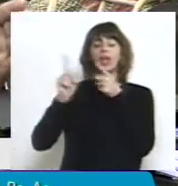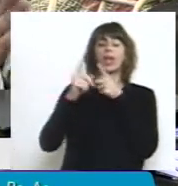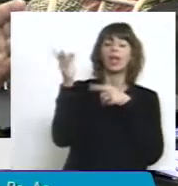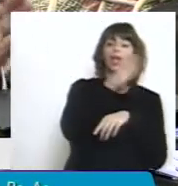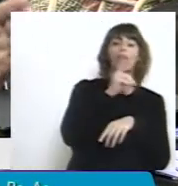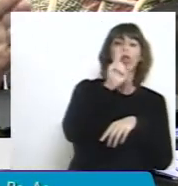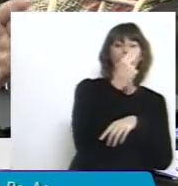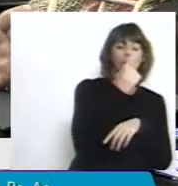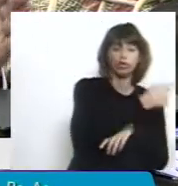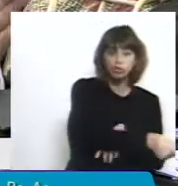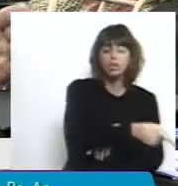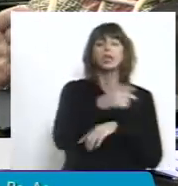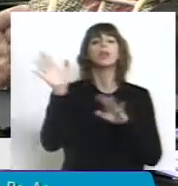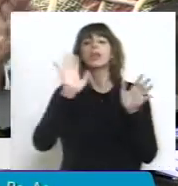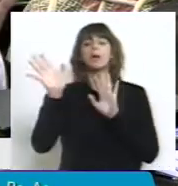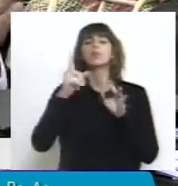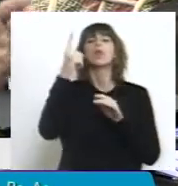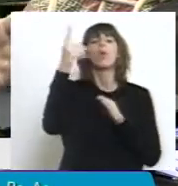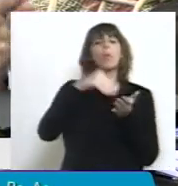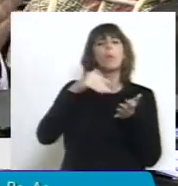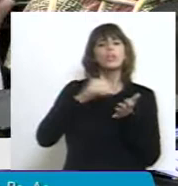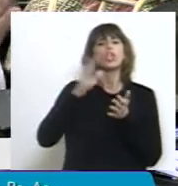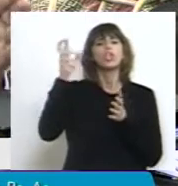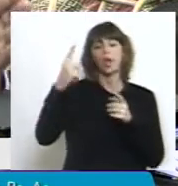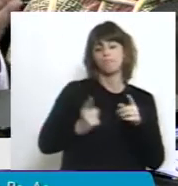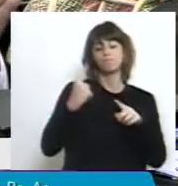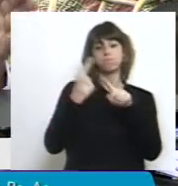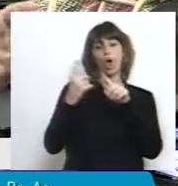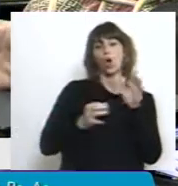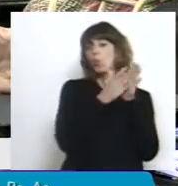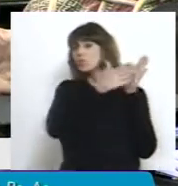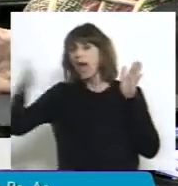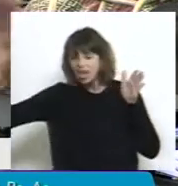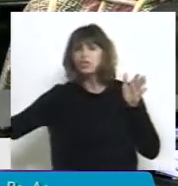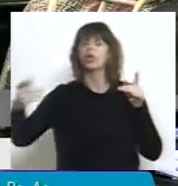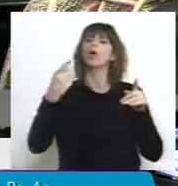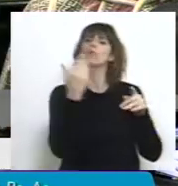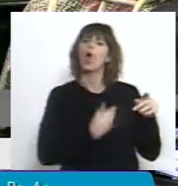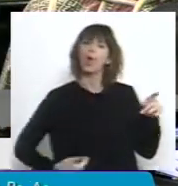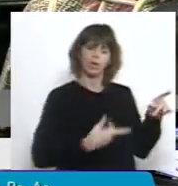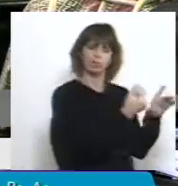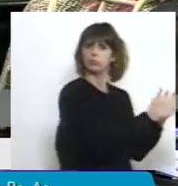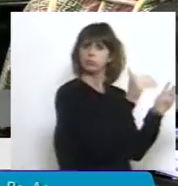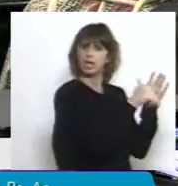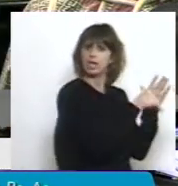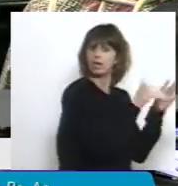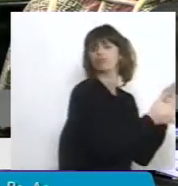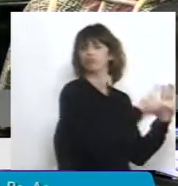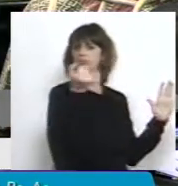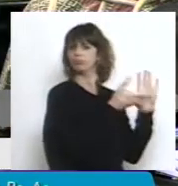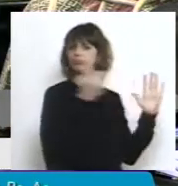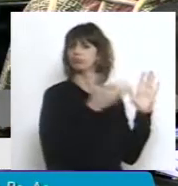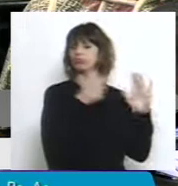de 11.000 millones de dólares por año que este gobierno puntualmente desembolsó y afrontó, a pesar de que tenía menor nivel